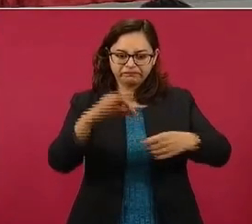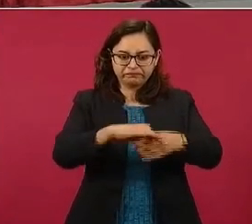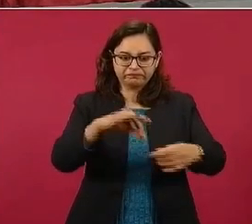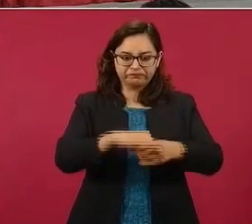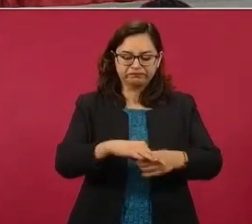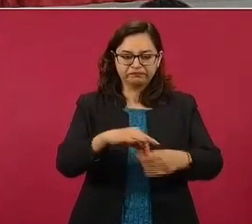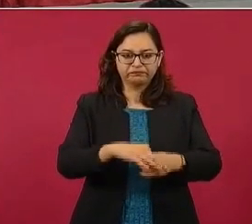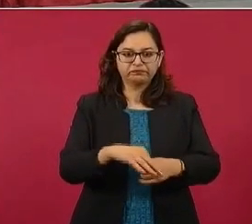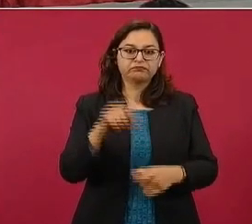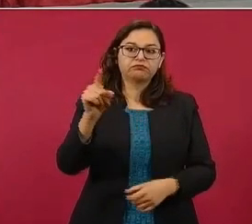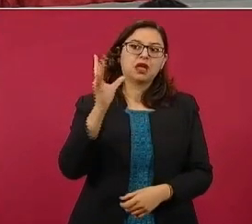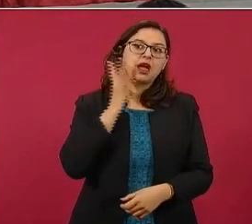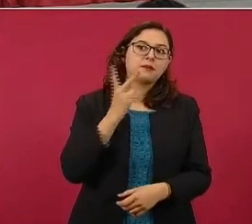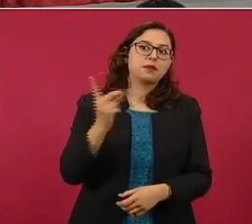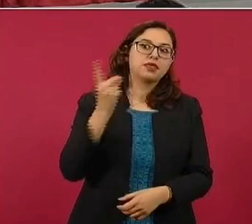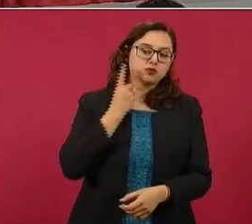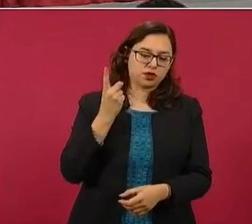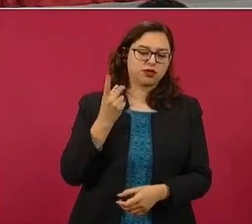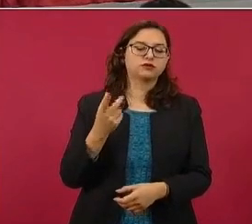en la Cámara de Diputados.